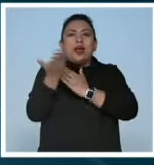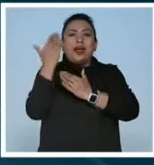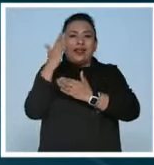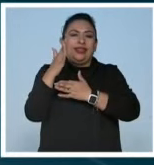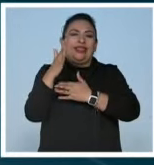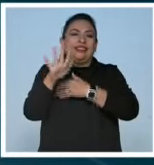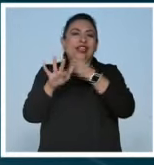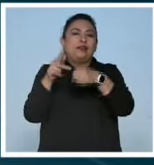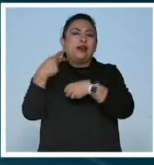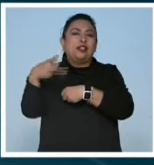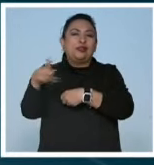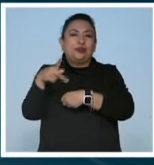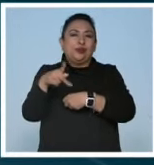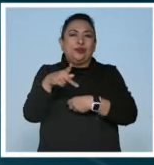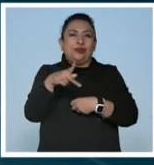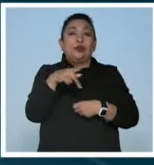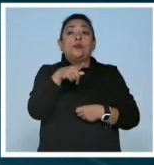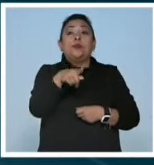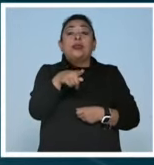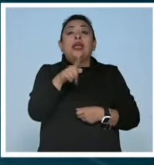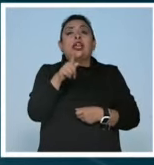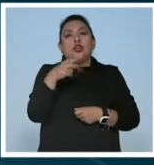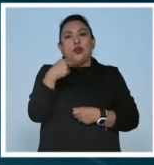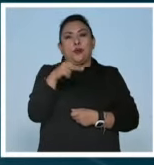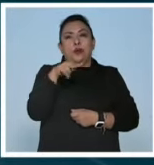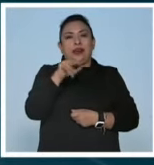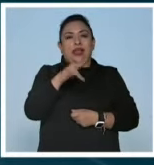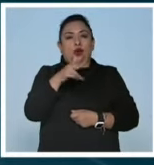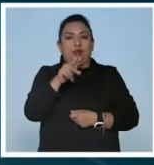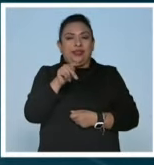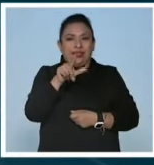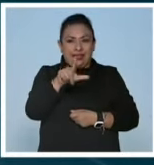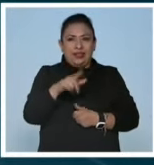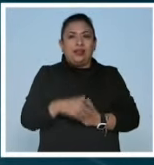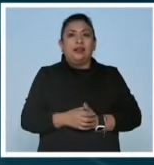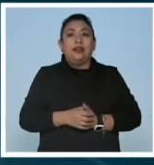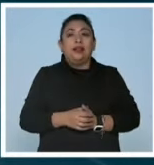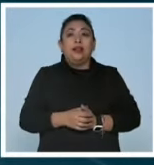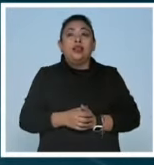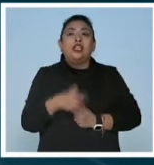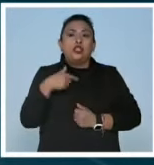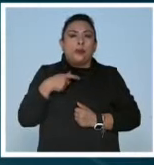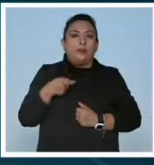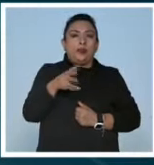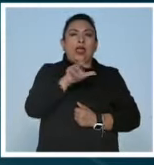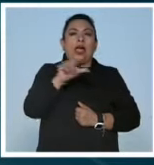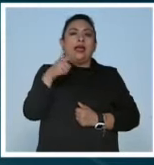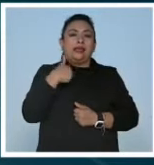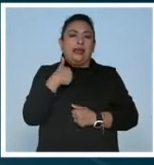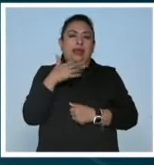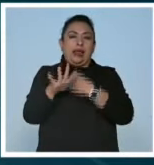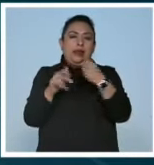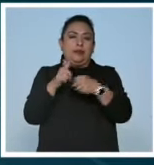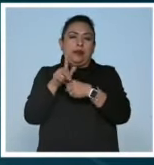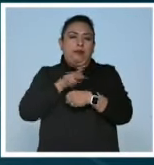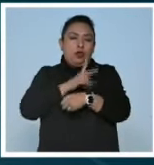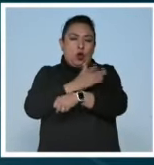Abril. Neki es un nombre en náhuatl. Es un nombre que yo le puse a una de mis mascotas,